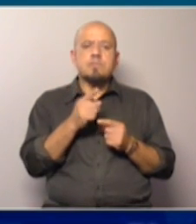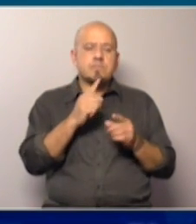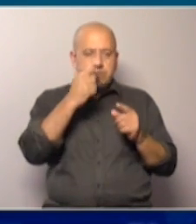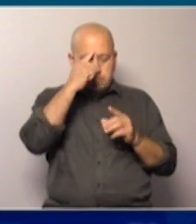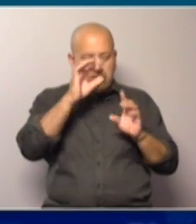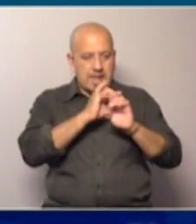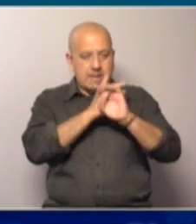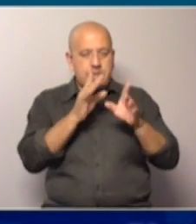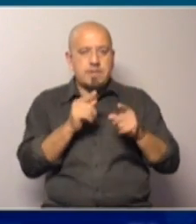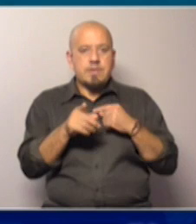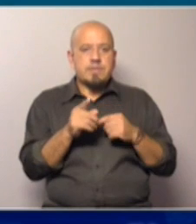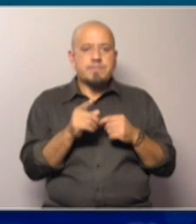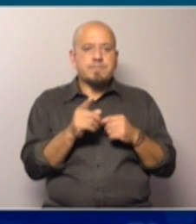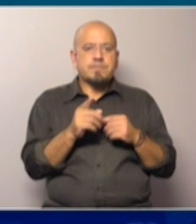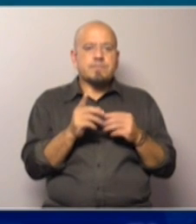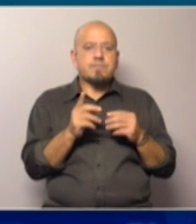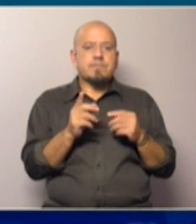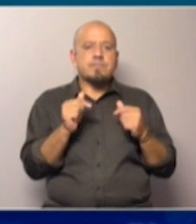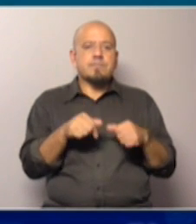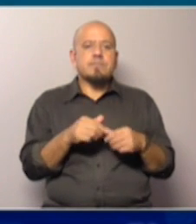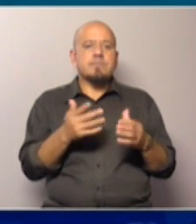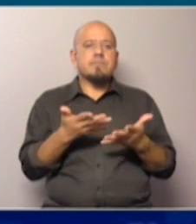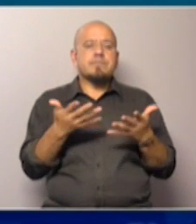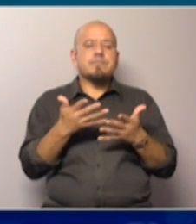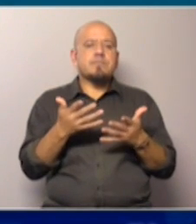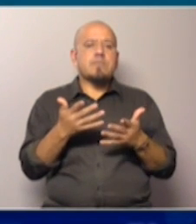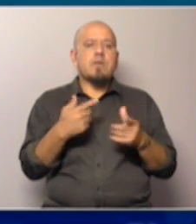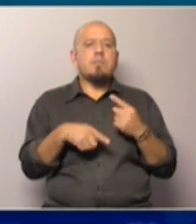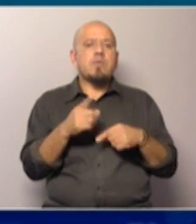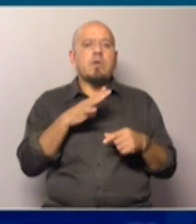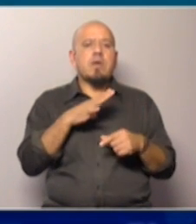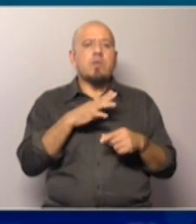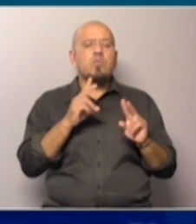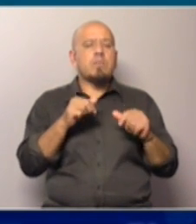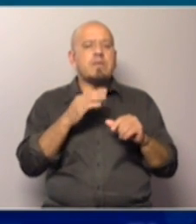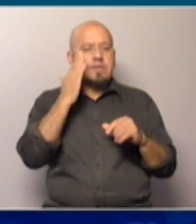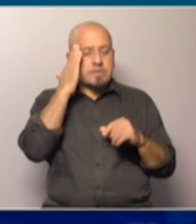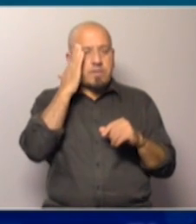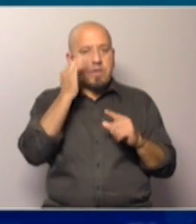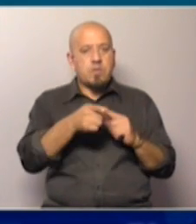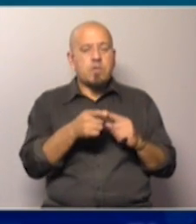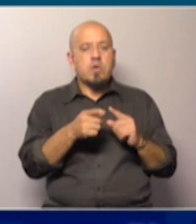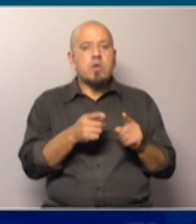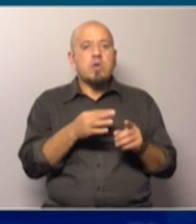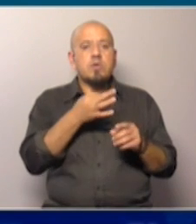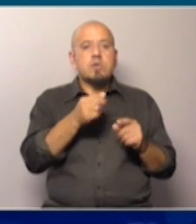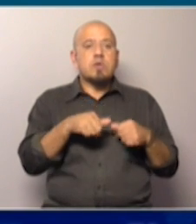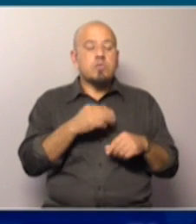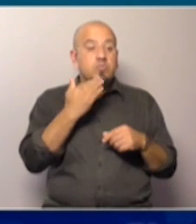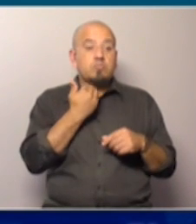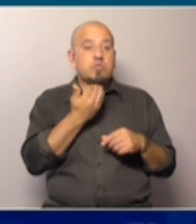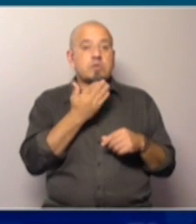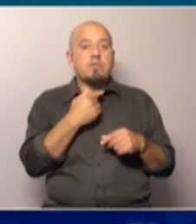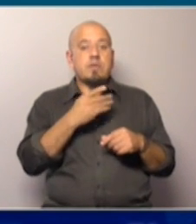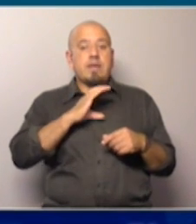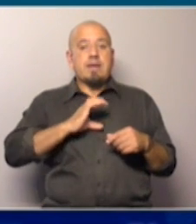que con respecto al tema de fondo no es, por lo menos en este momento, crítica, pero también está sujeta a conocer detalles que usted decía al comienzo todavía no se conocen. Por ejemplo,